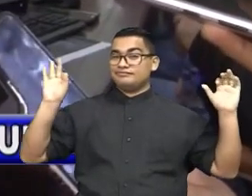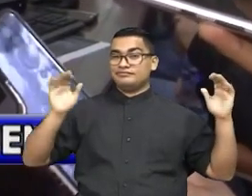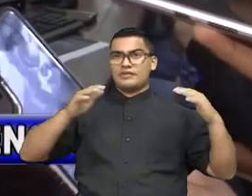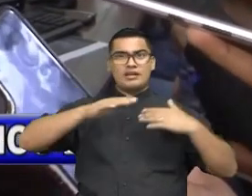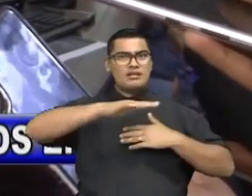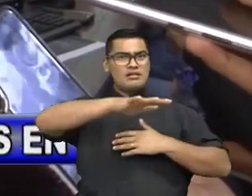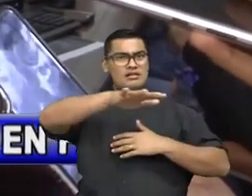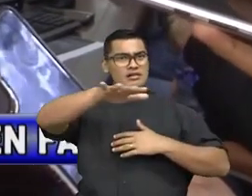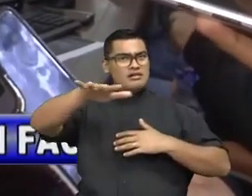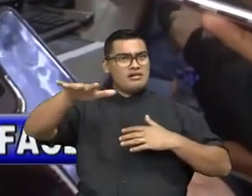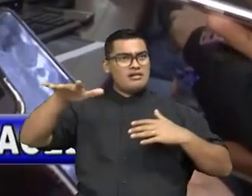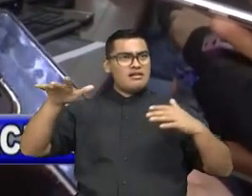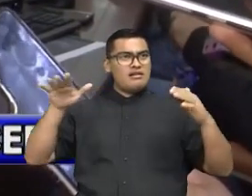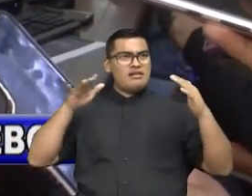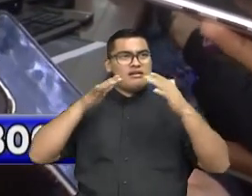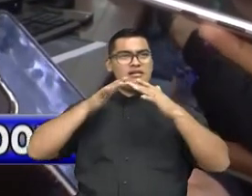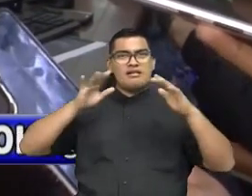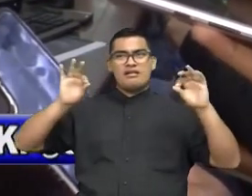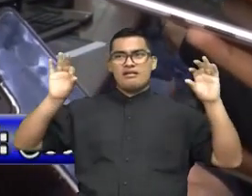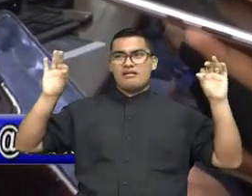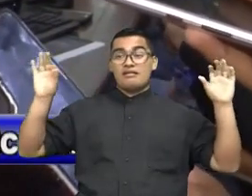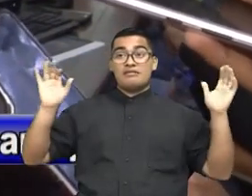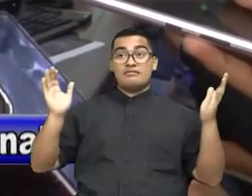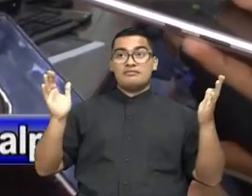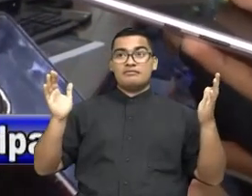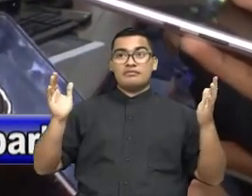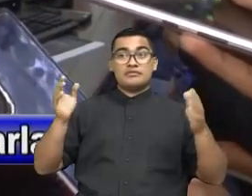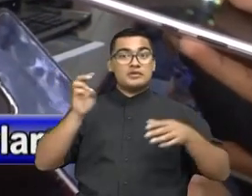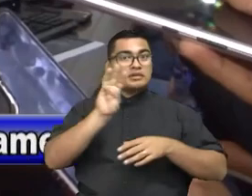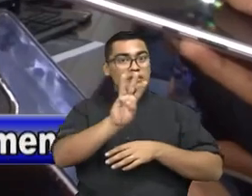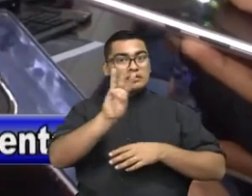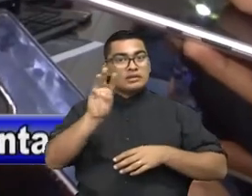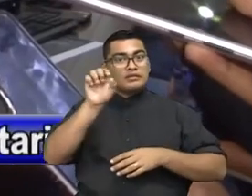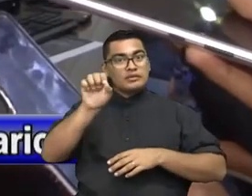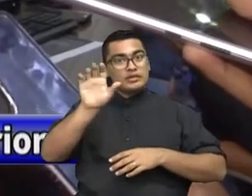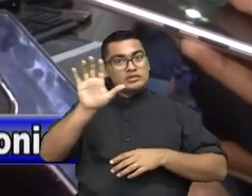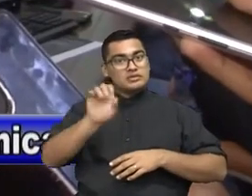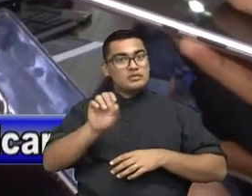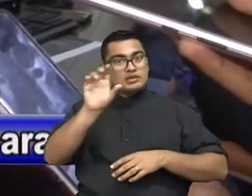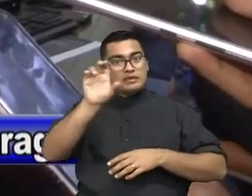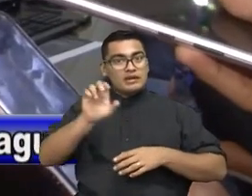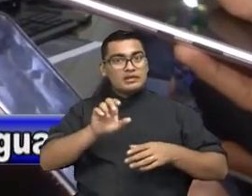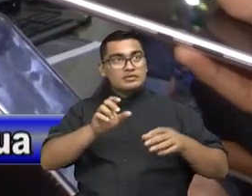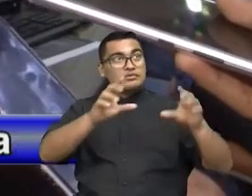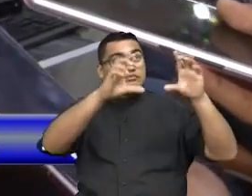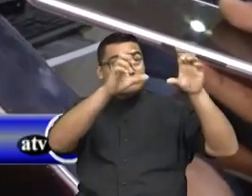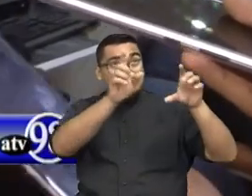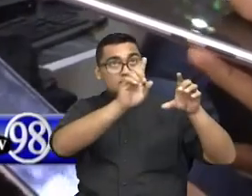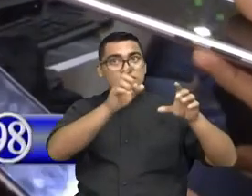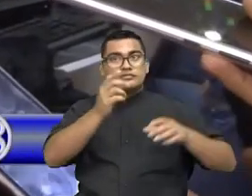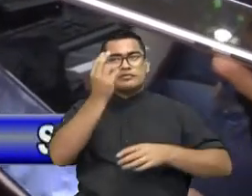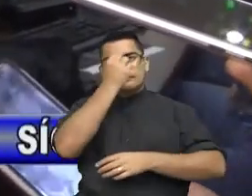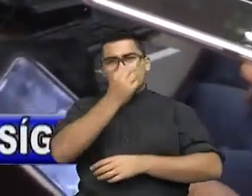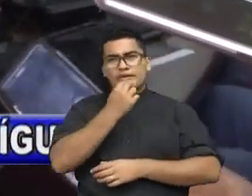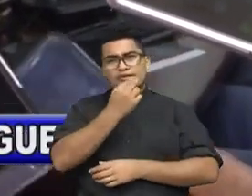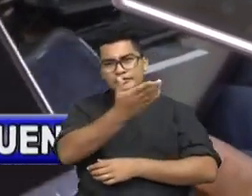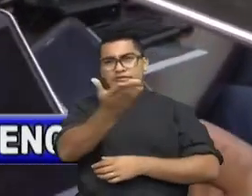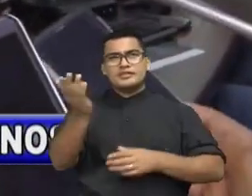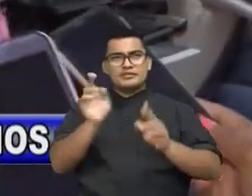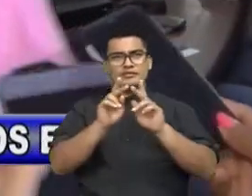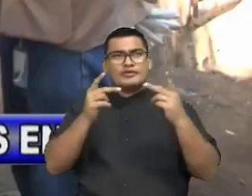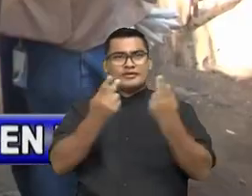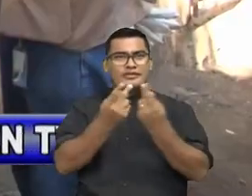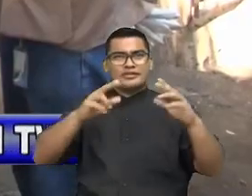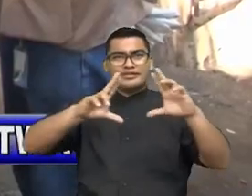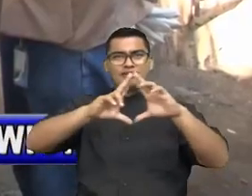mansiones, el balneario de Nicaragua paguen 33.50? Pregúntense ustedes y pregúntense usted, pueblo de Nicaragua. Muchísimas